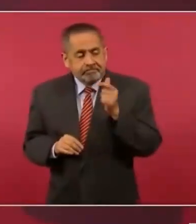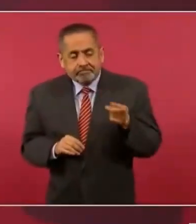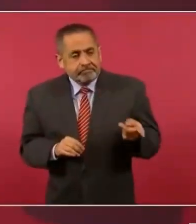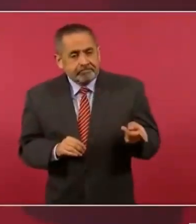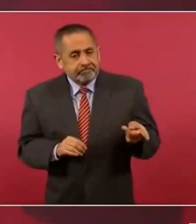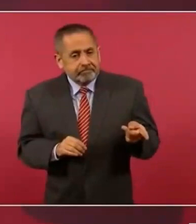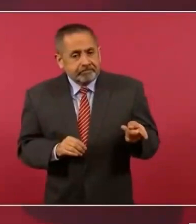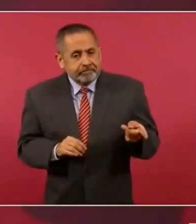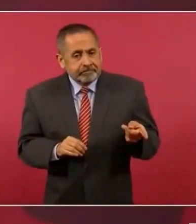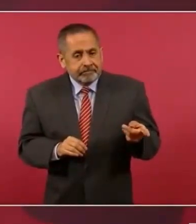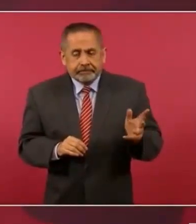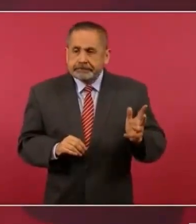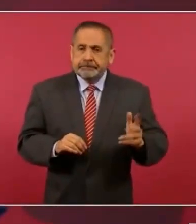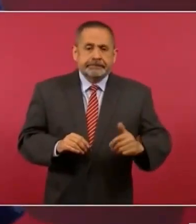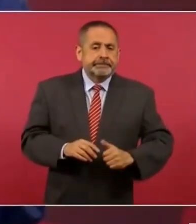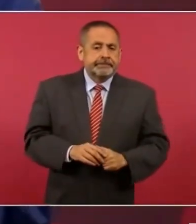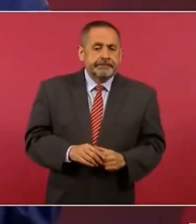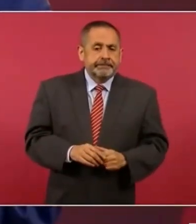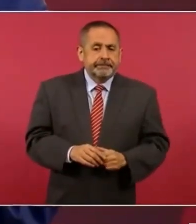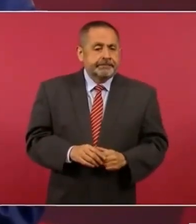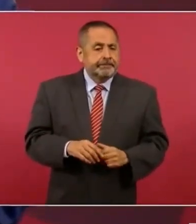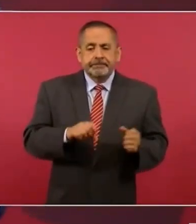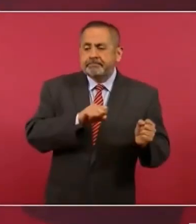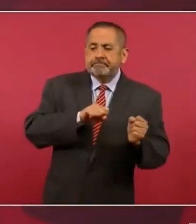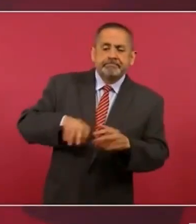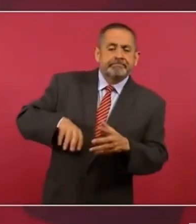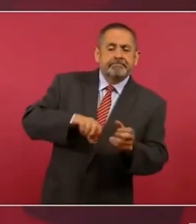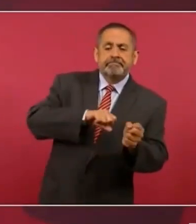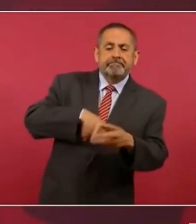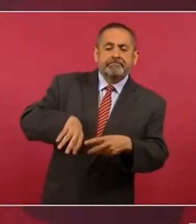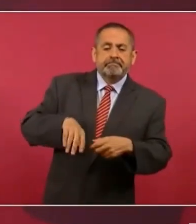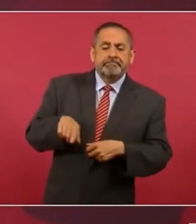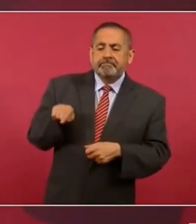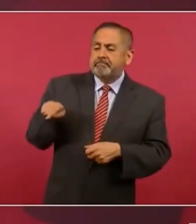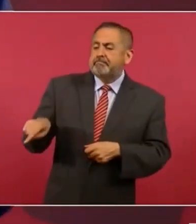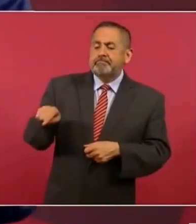que habían dejado a las dos empresas